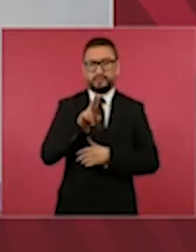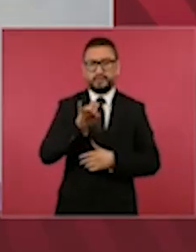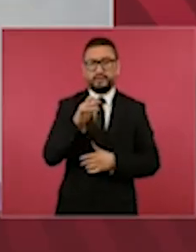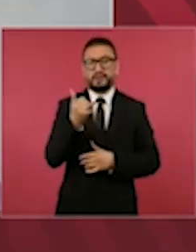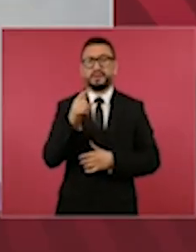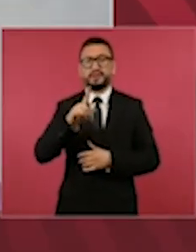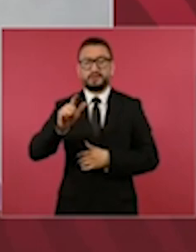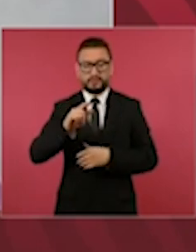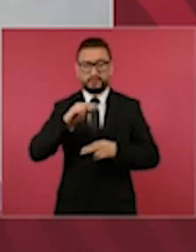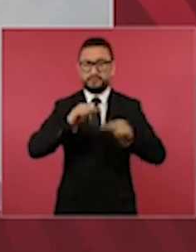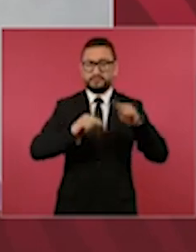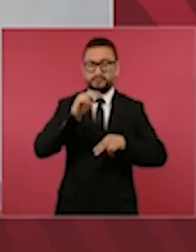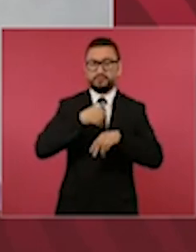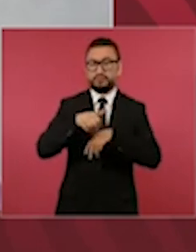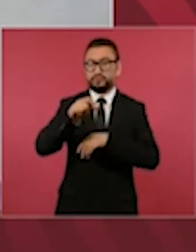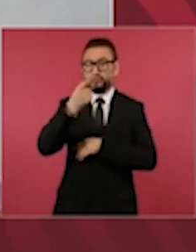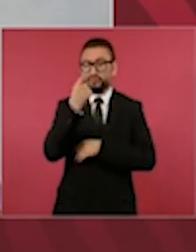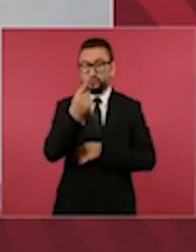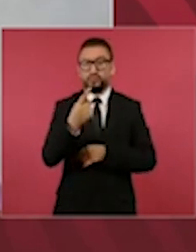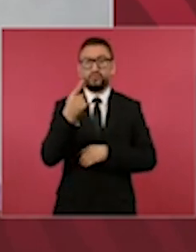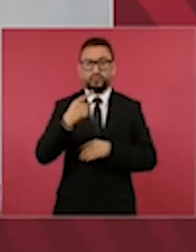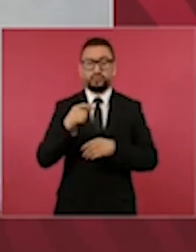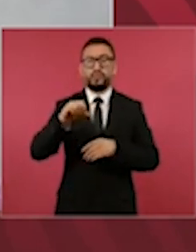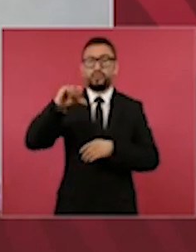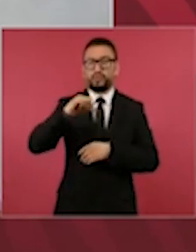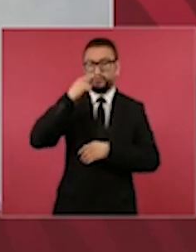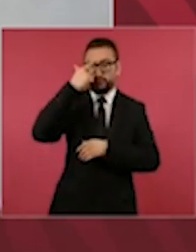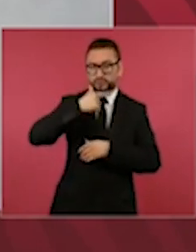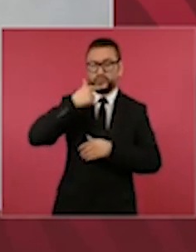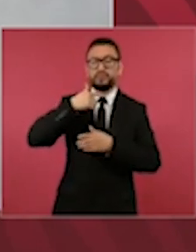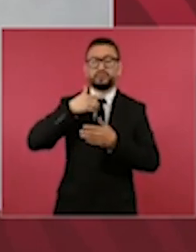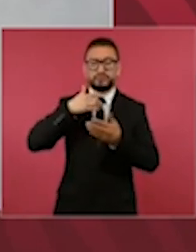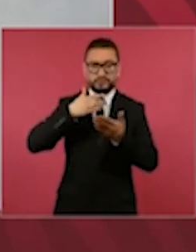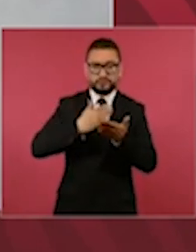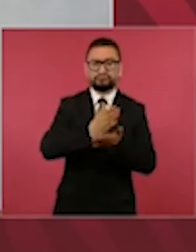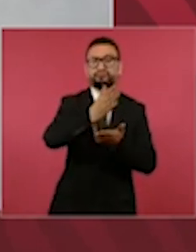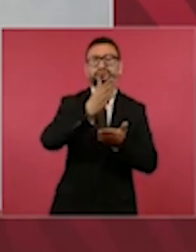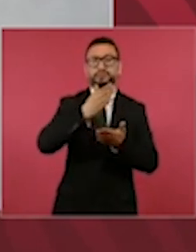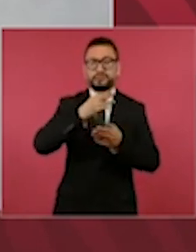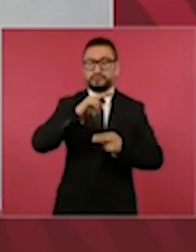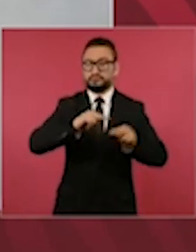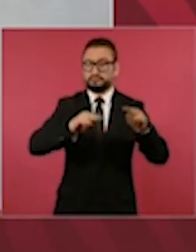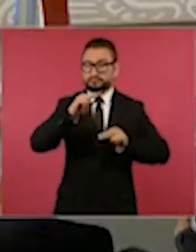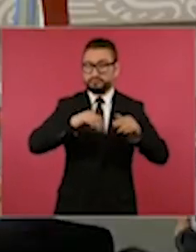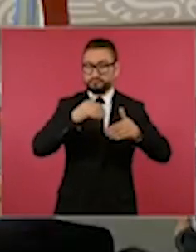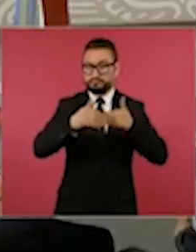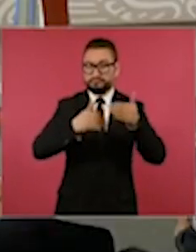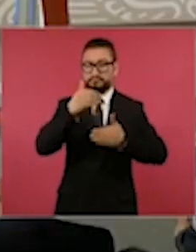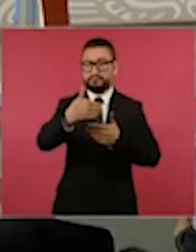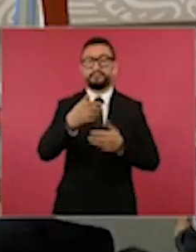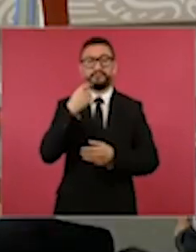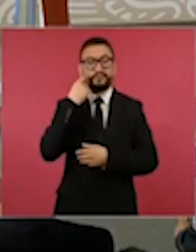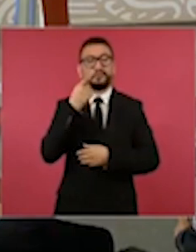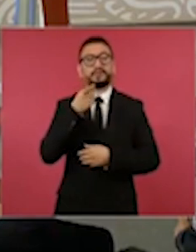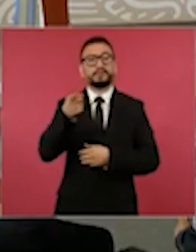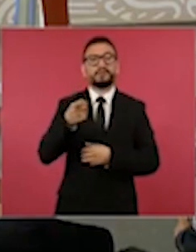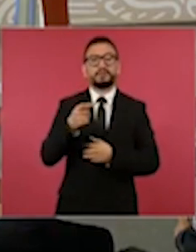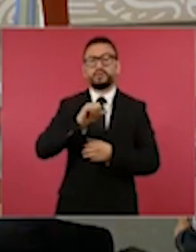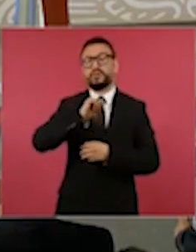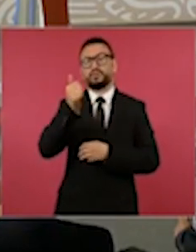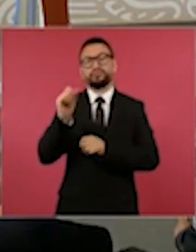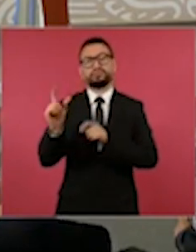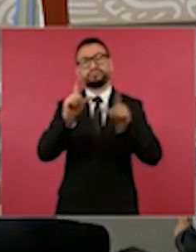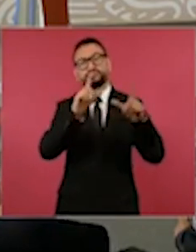Protección Civil Federal dio a conocer la suspensión de actividades en municipios de Quintana Roo, además de clases en todos los